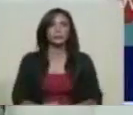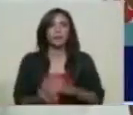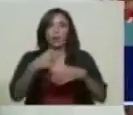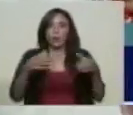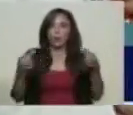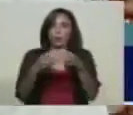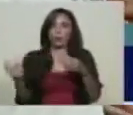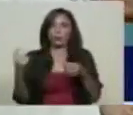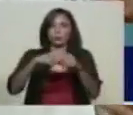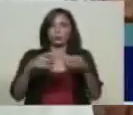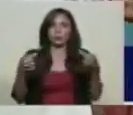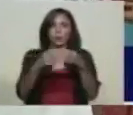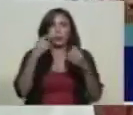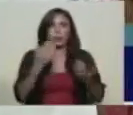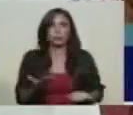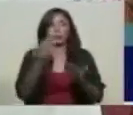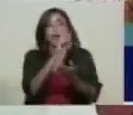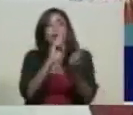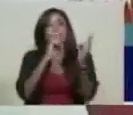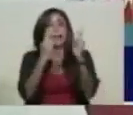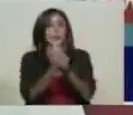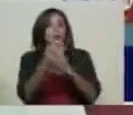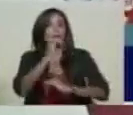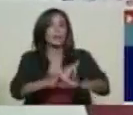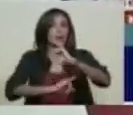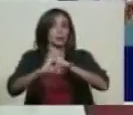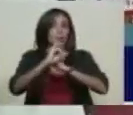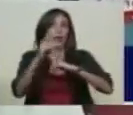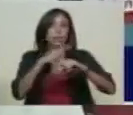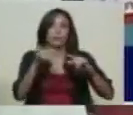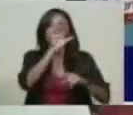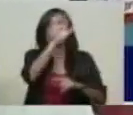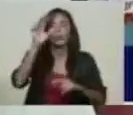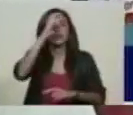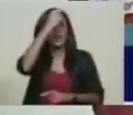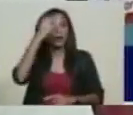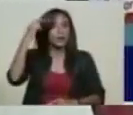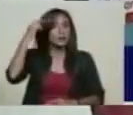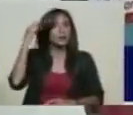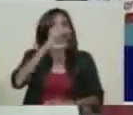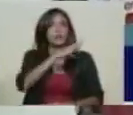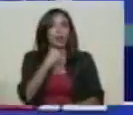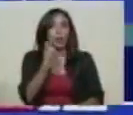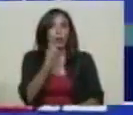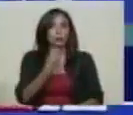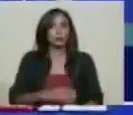encargado de las relaciones internacionales, canciller de la juventud.